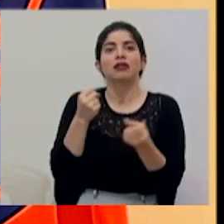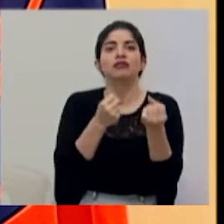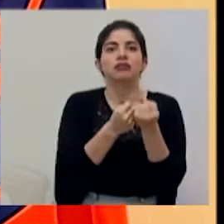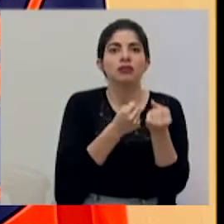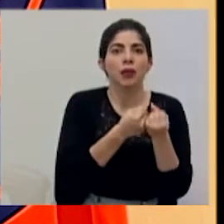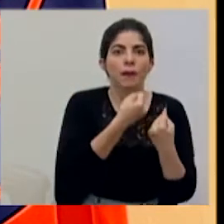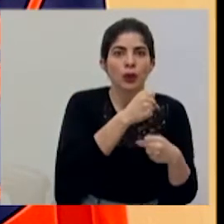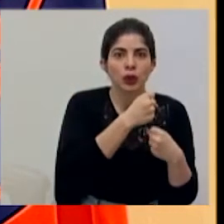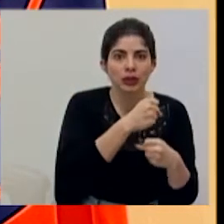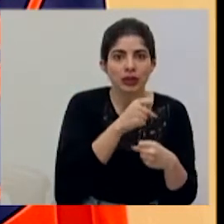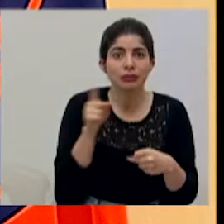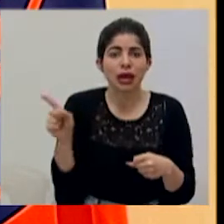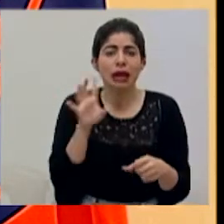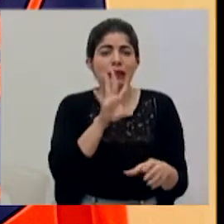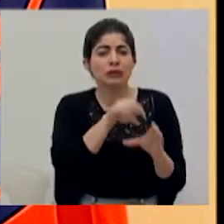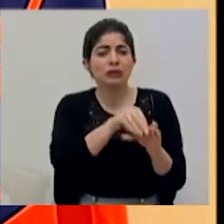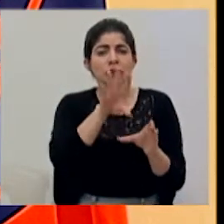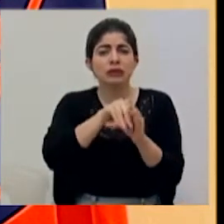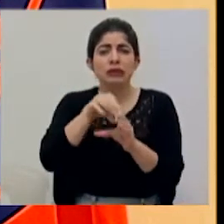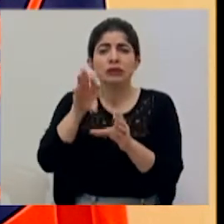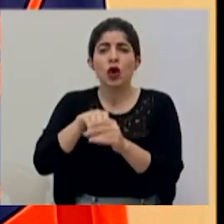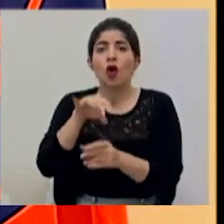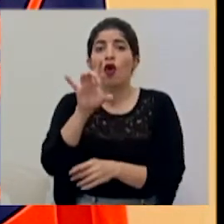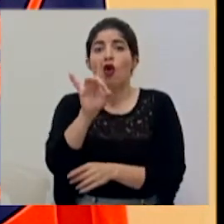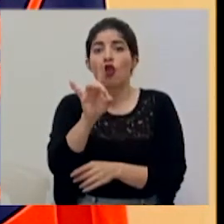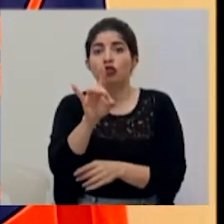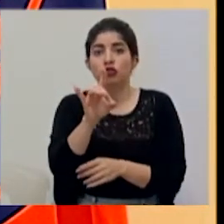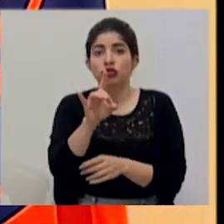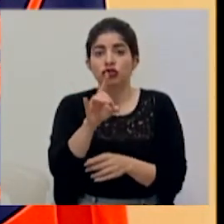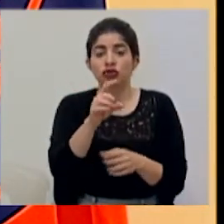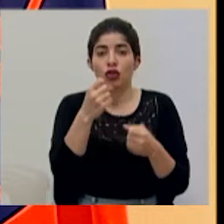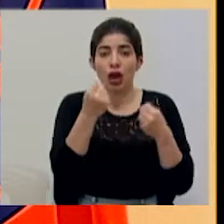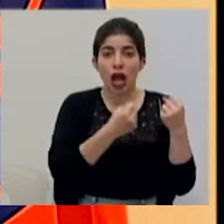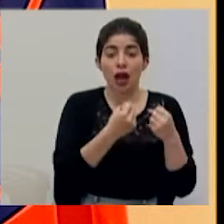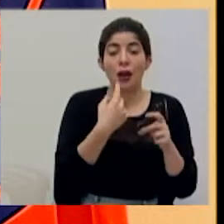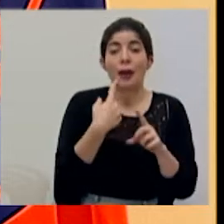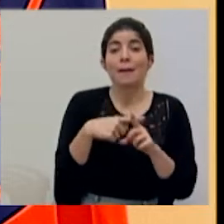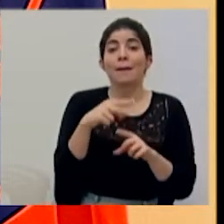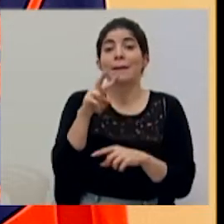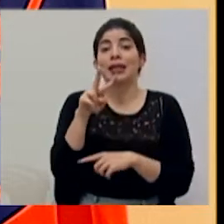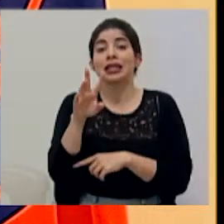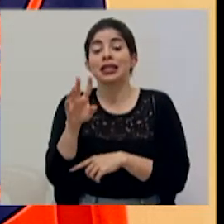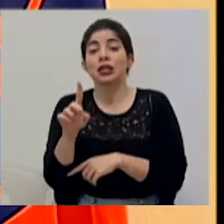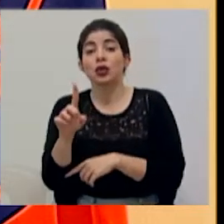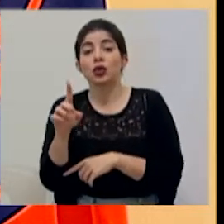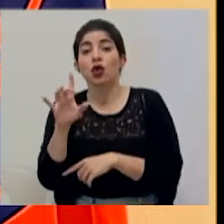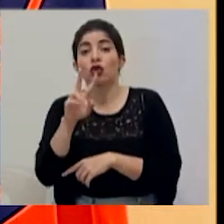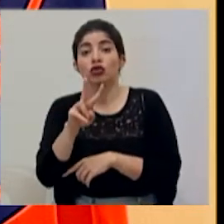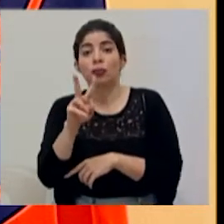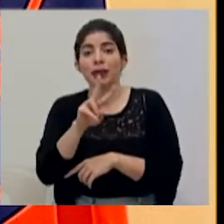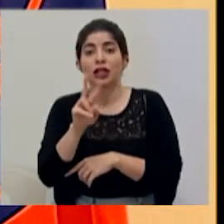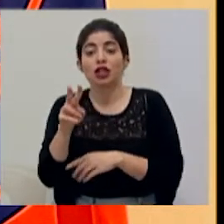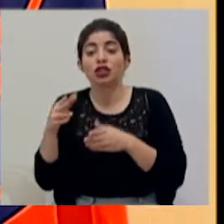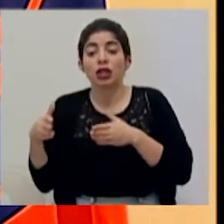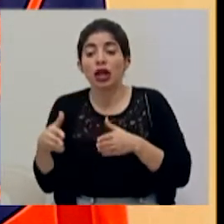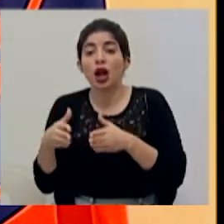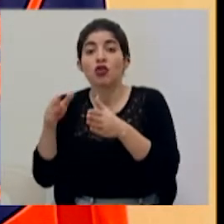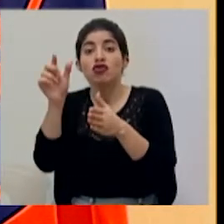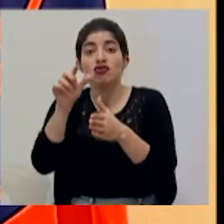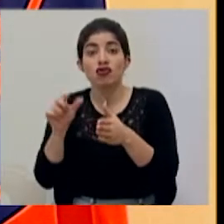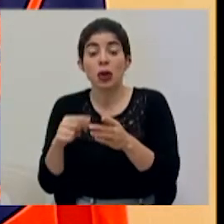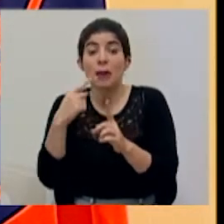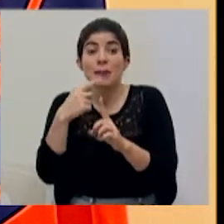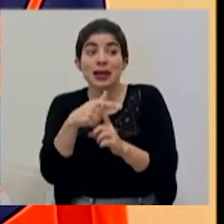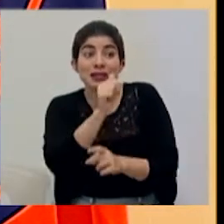está interviniendo en 8 vías y 22 cauces de ríos, y las municipalidades que con sus propios